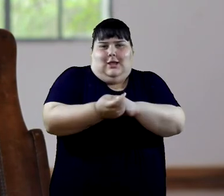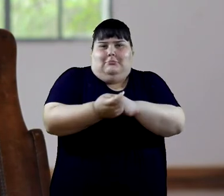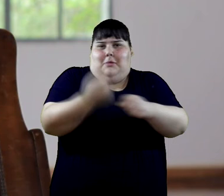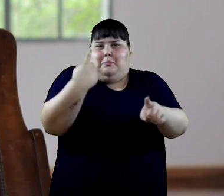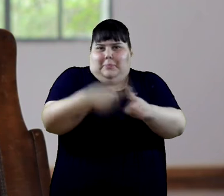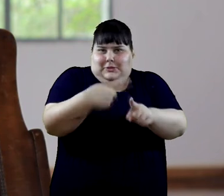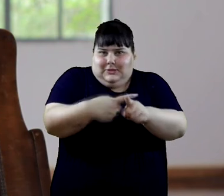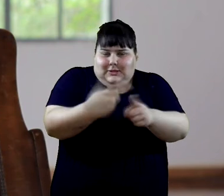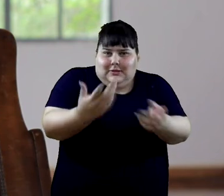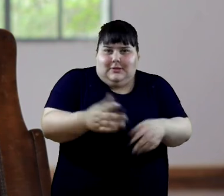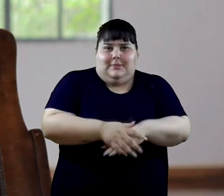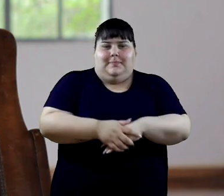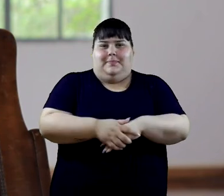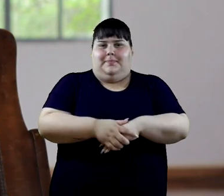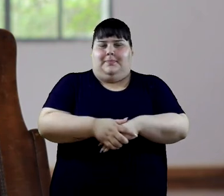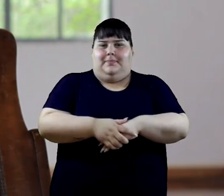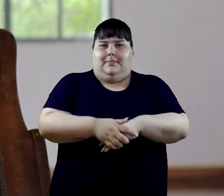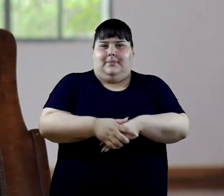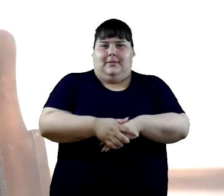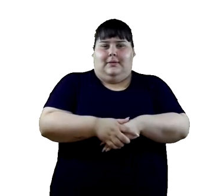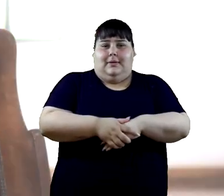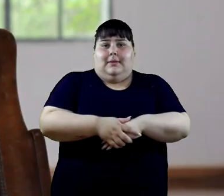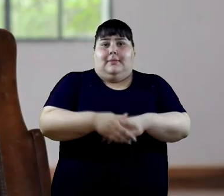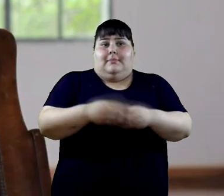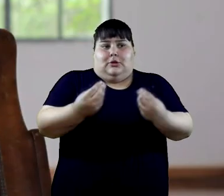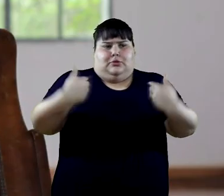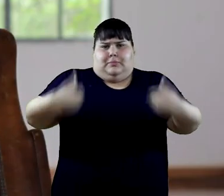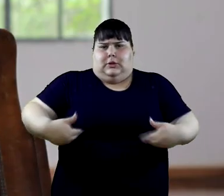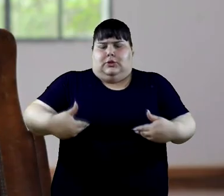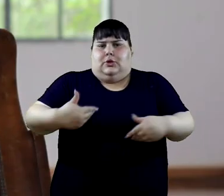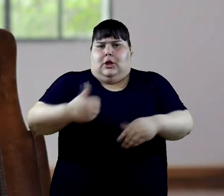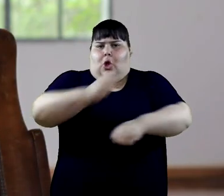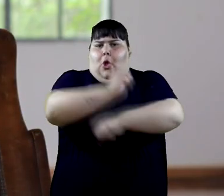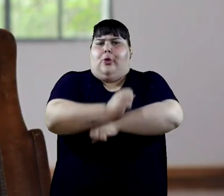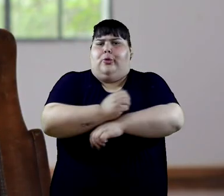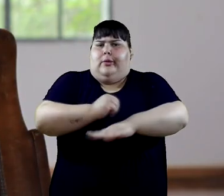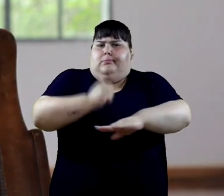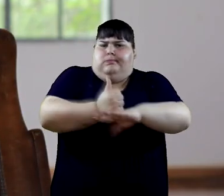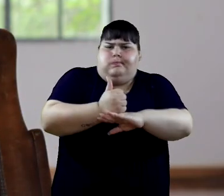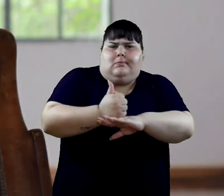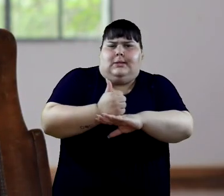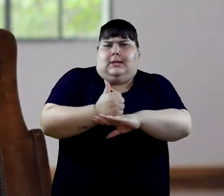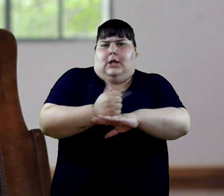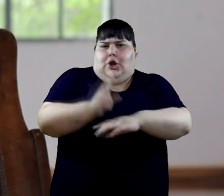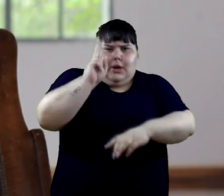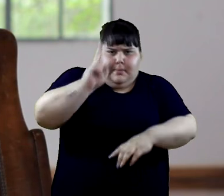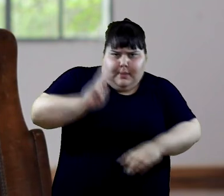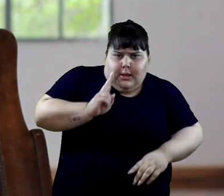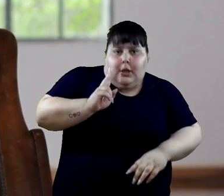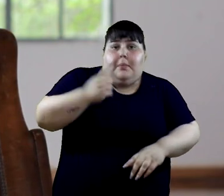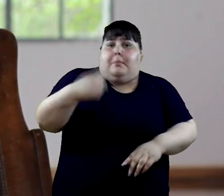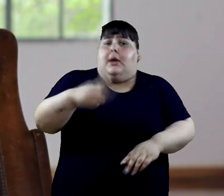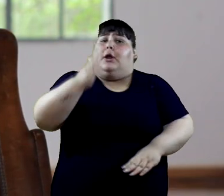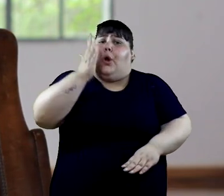y de revertirlas positivamente, ¿no? Soy una persona que ya me impongo con un respeto, con